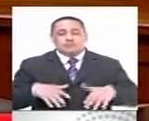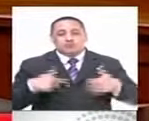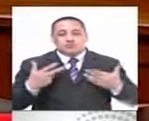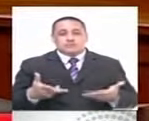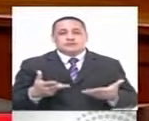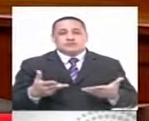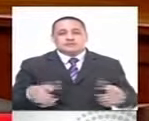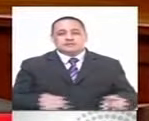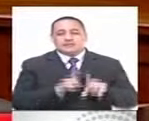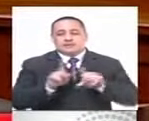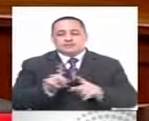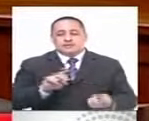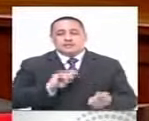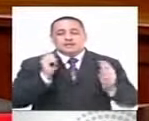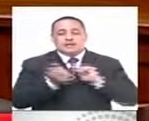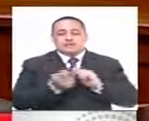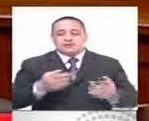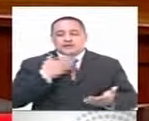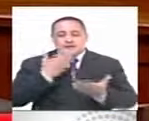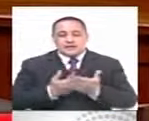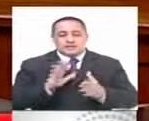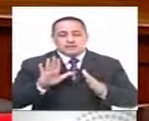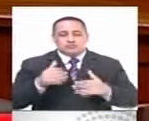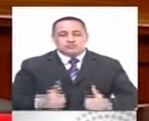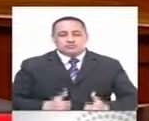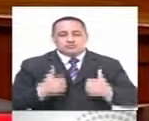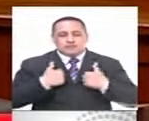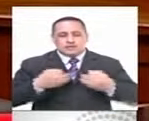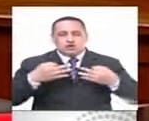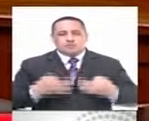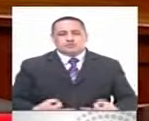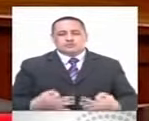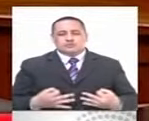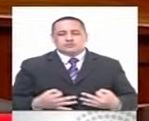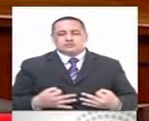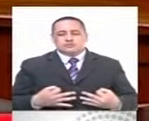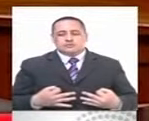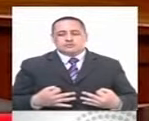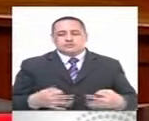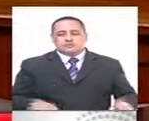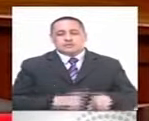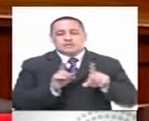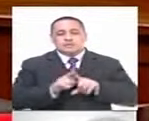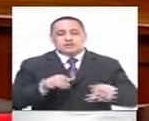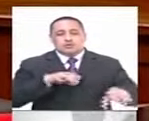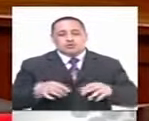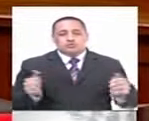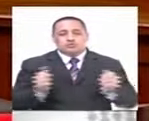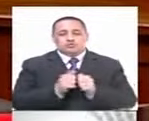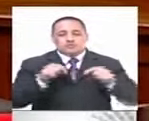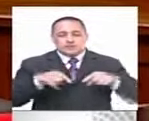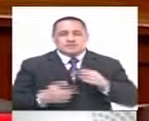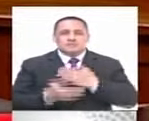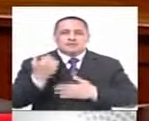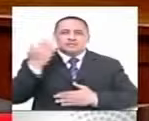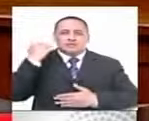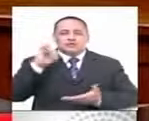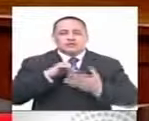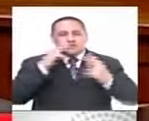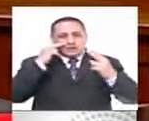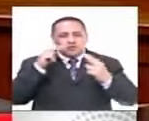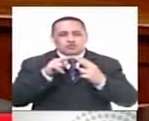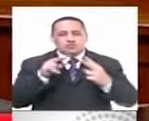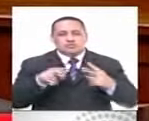posible cambios gracias a su convicción y lo hizo desde aquellos que saben